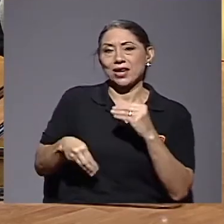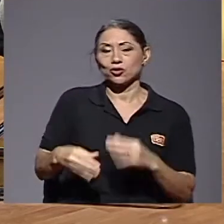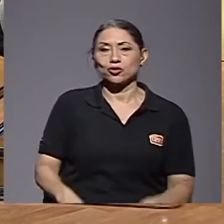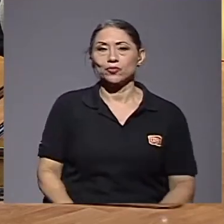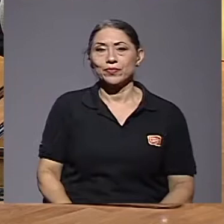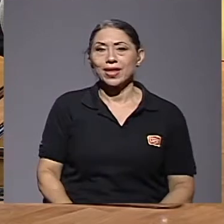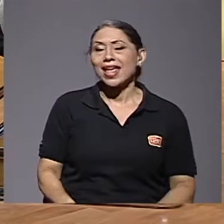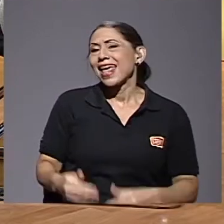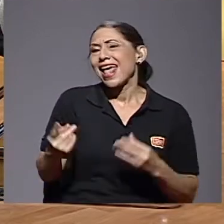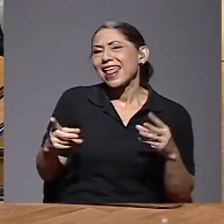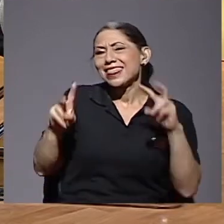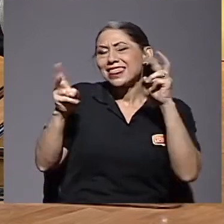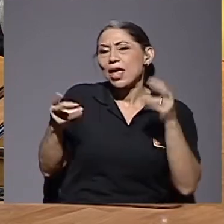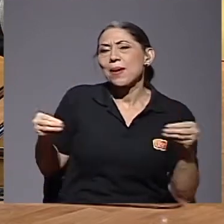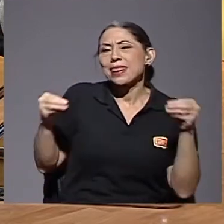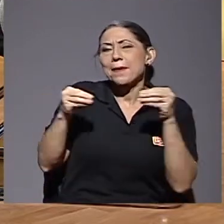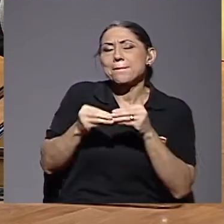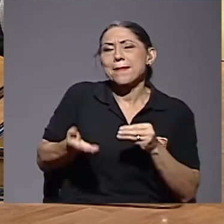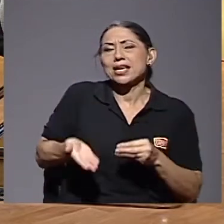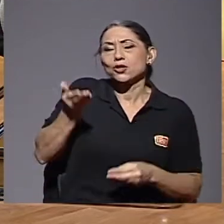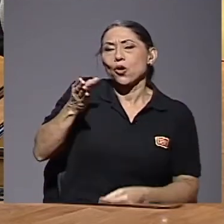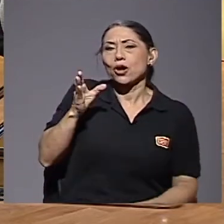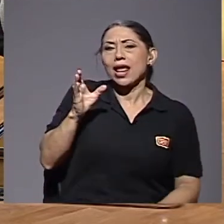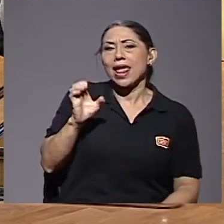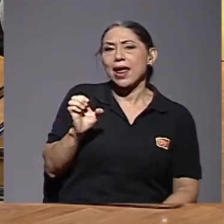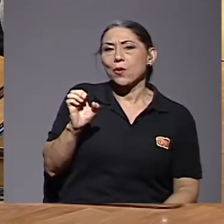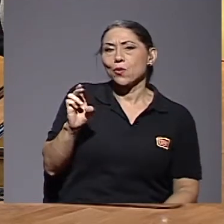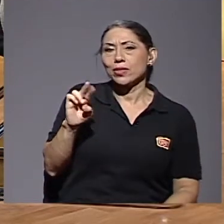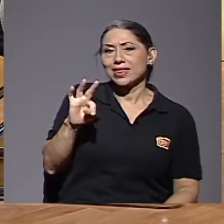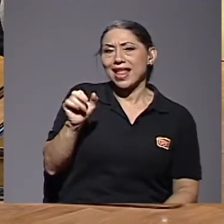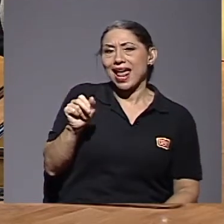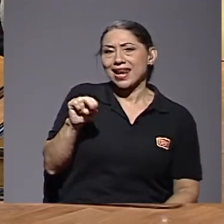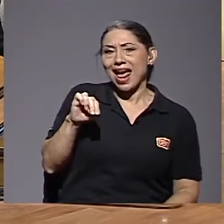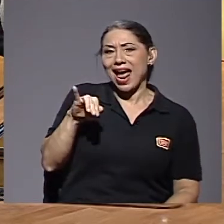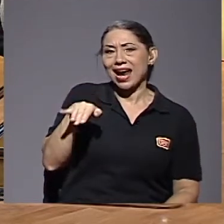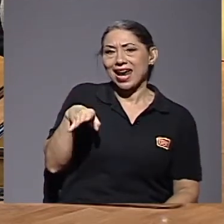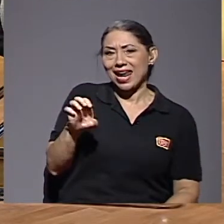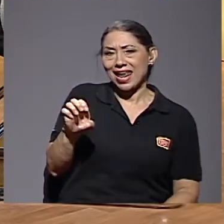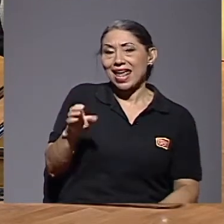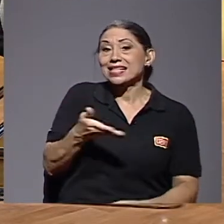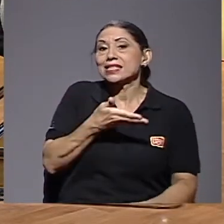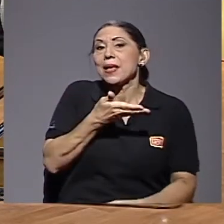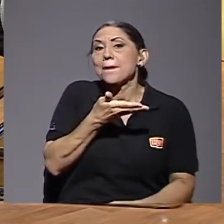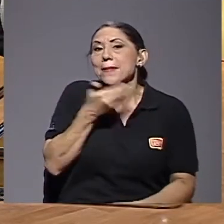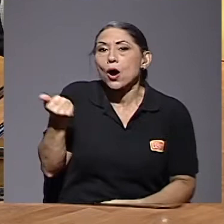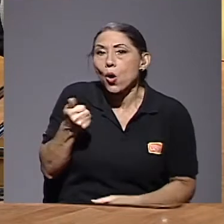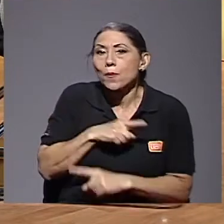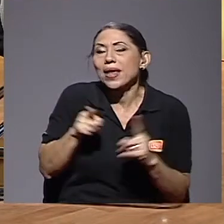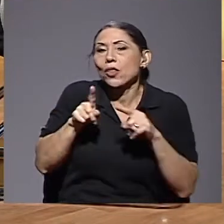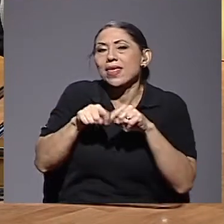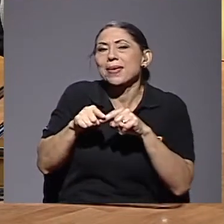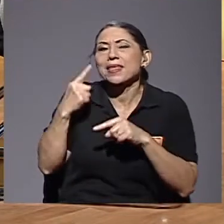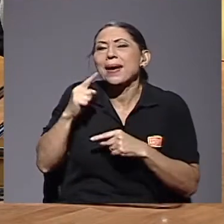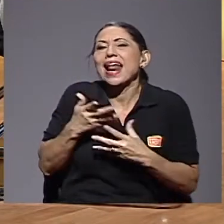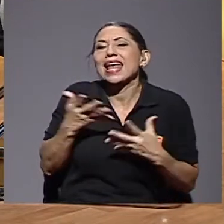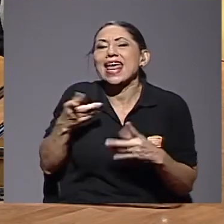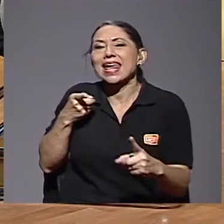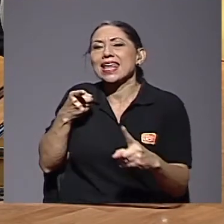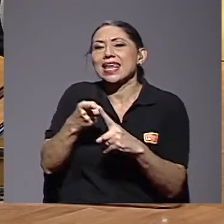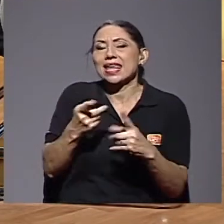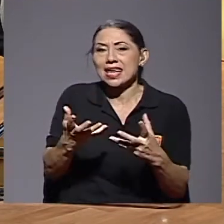mayor octanaje es mejor, pero depende para qué uso quiere. Un vehículo